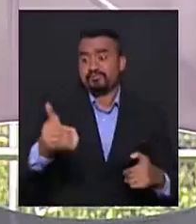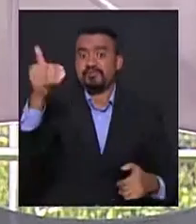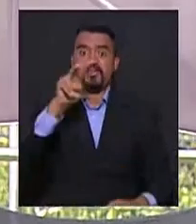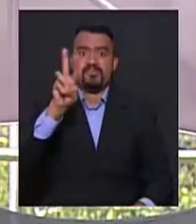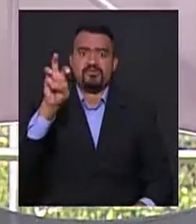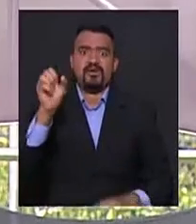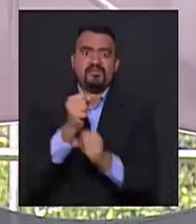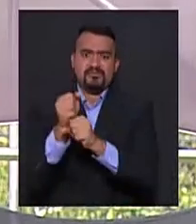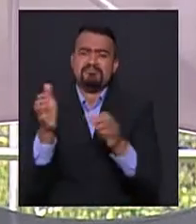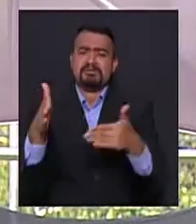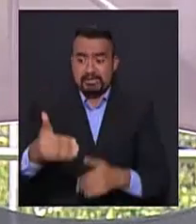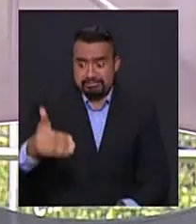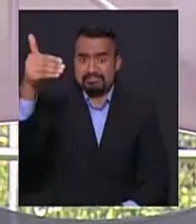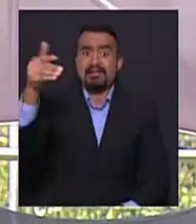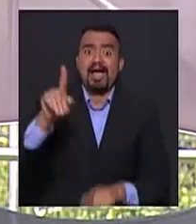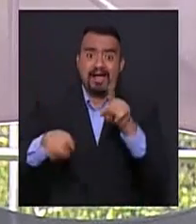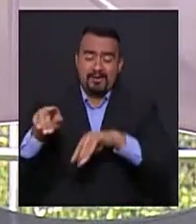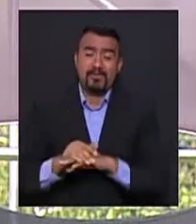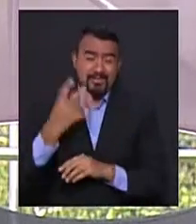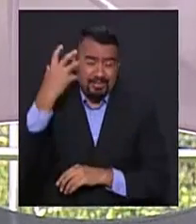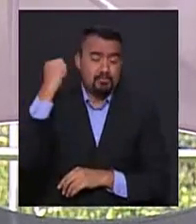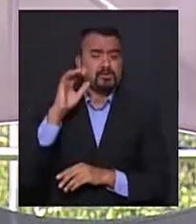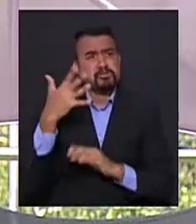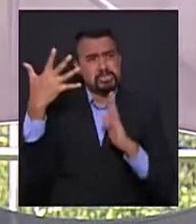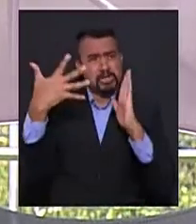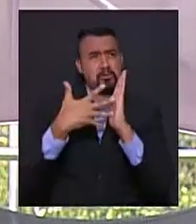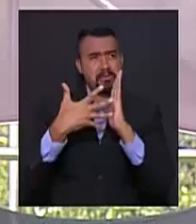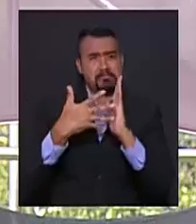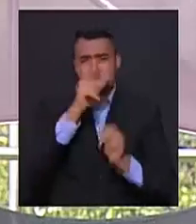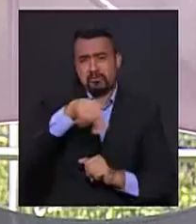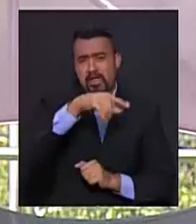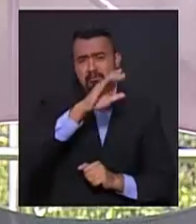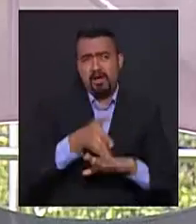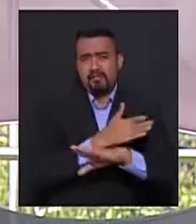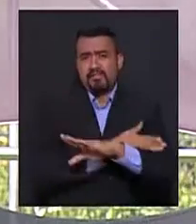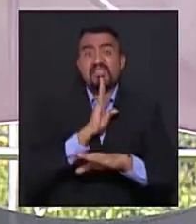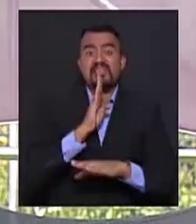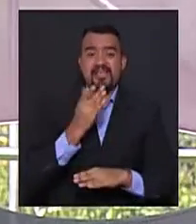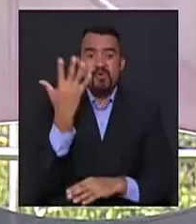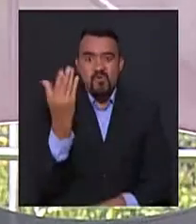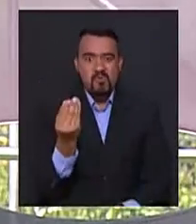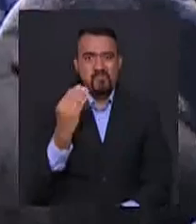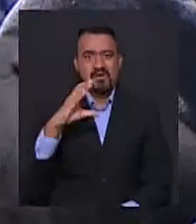perdidas. Hace 30 años eran 5.000 los jóvenes sujetos a las órdenes del cartel de Medellín.